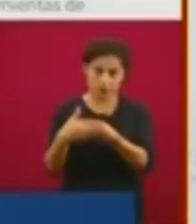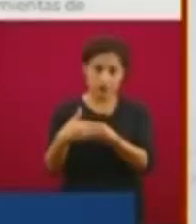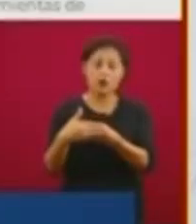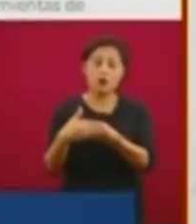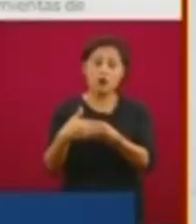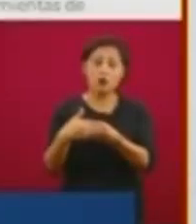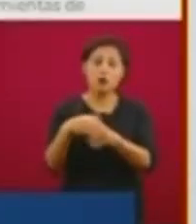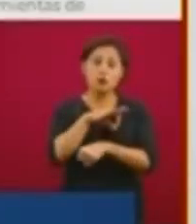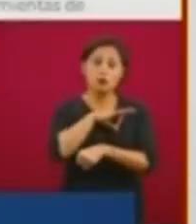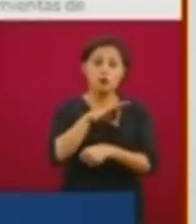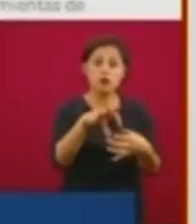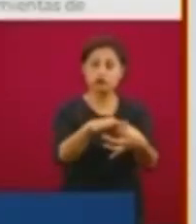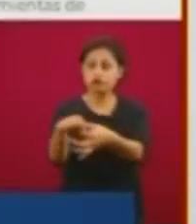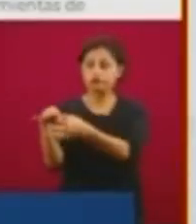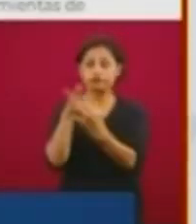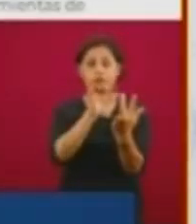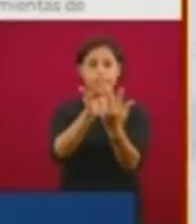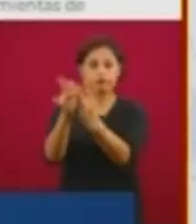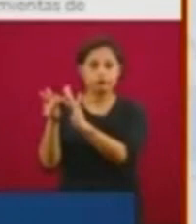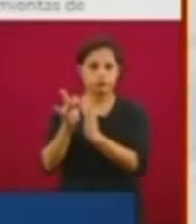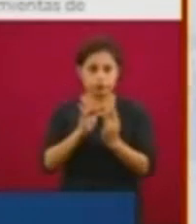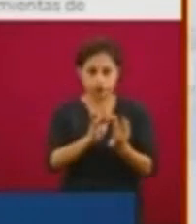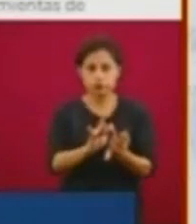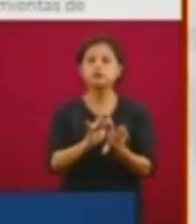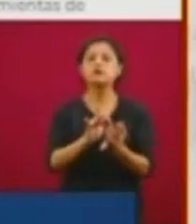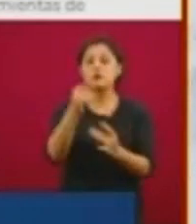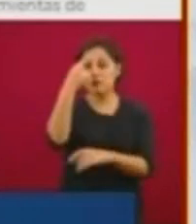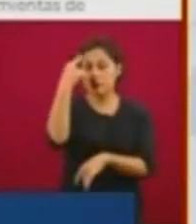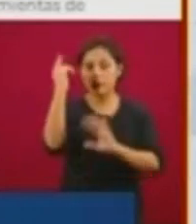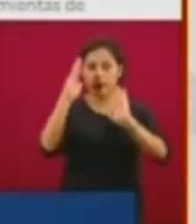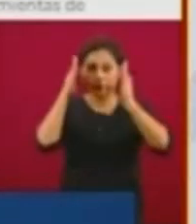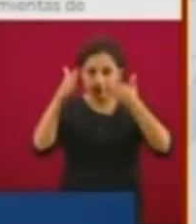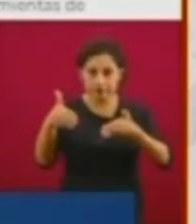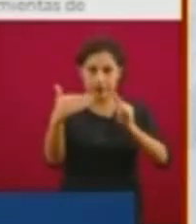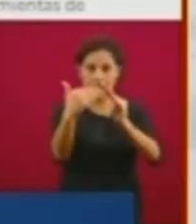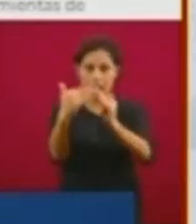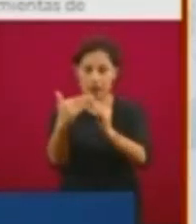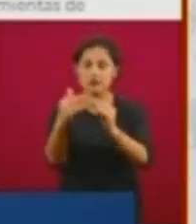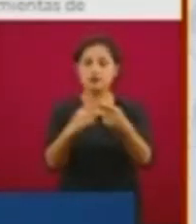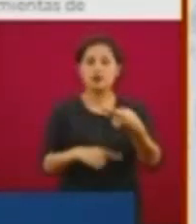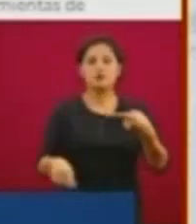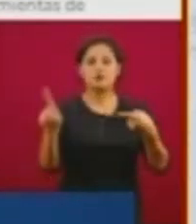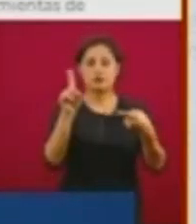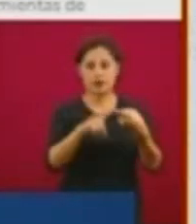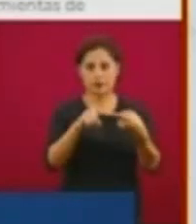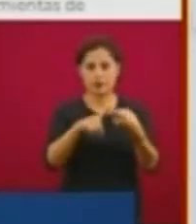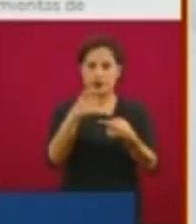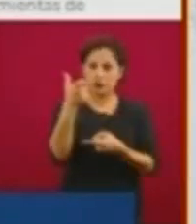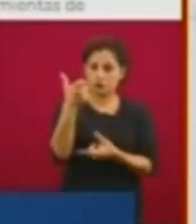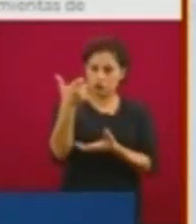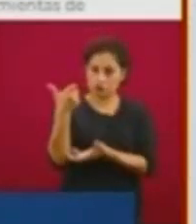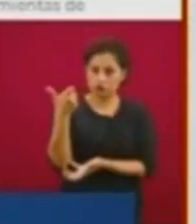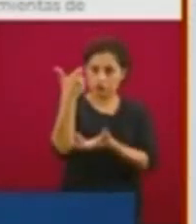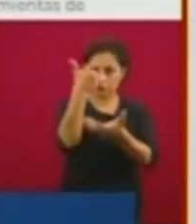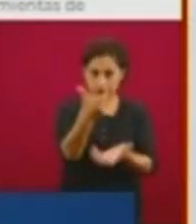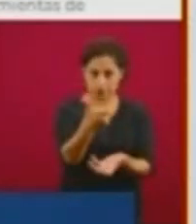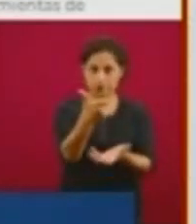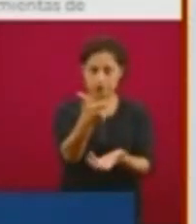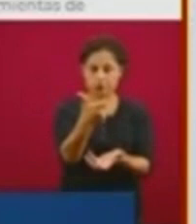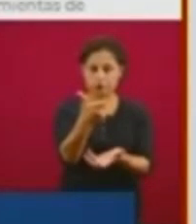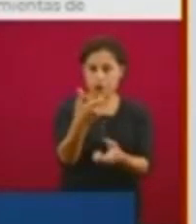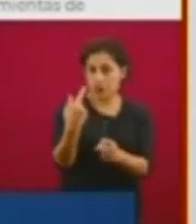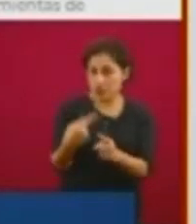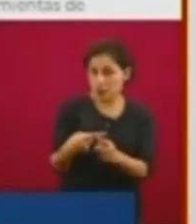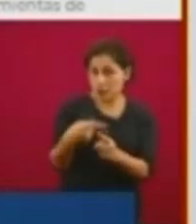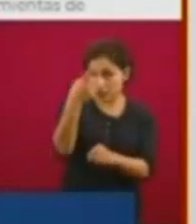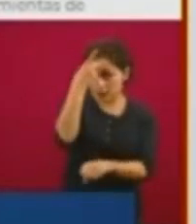de participación comunitaria a nivel local. A pesar de estar en medio de la pandemia, estamos viendo cómo podemos hacerlo